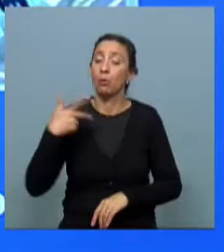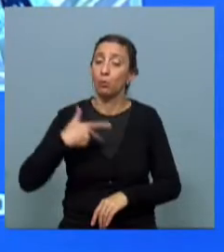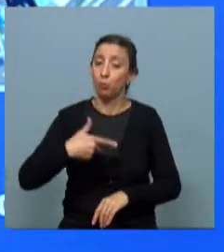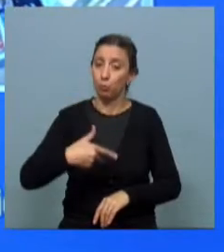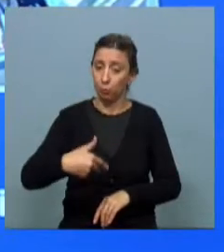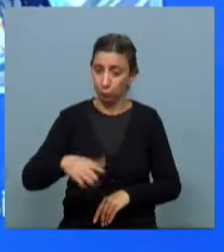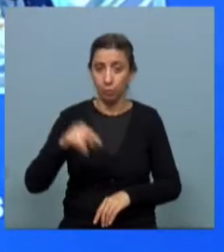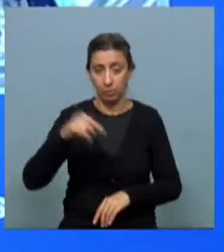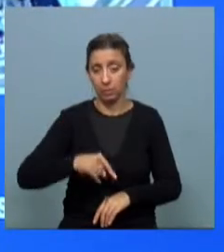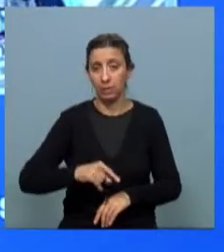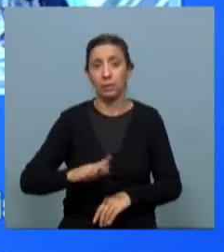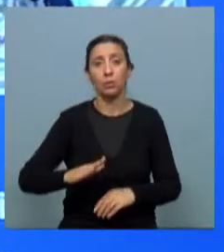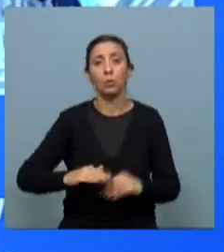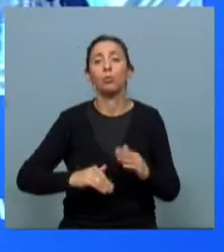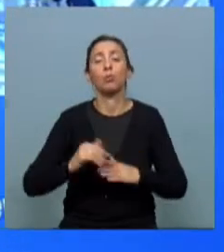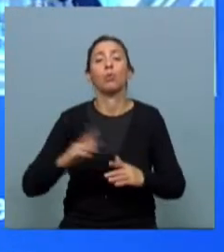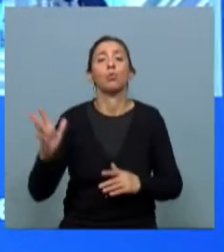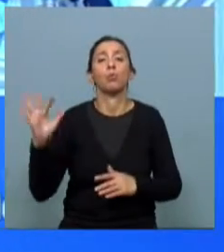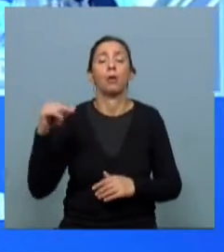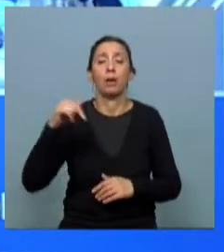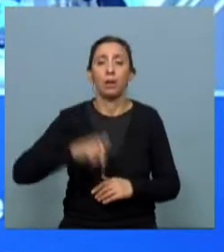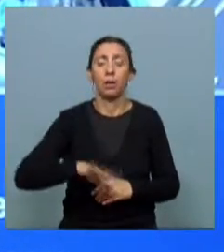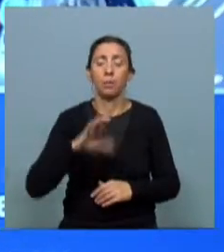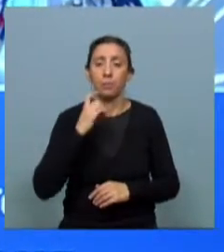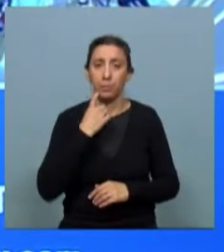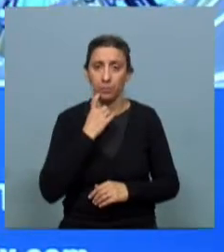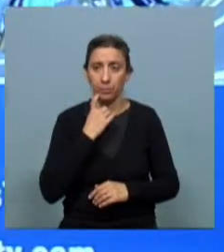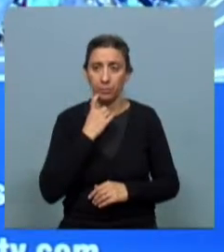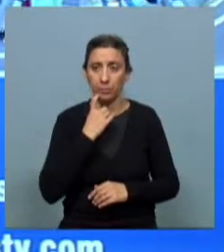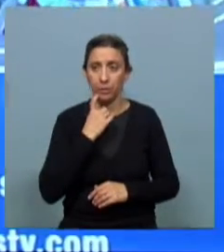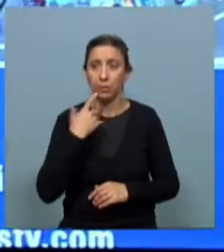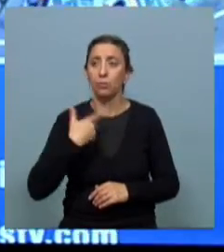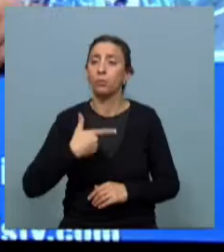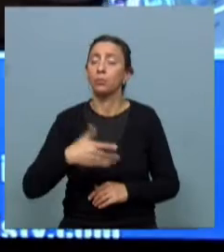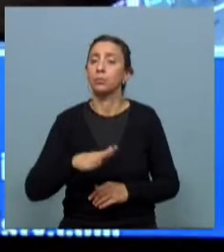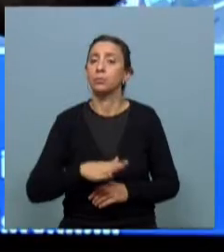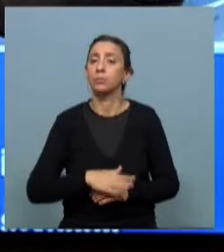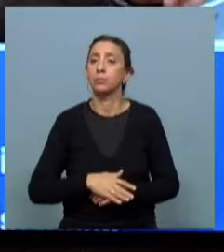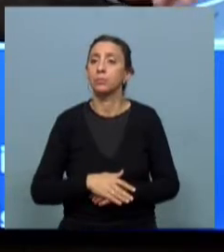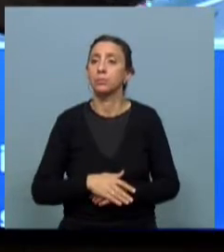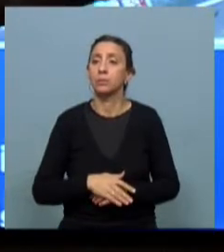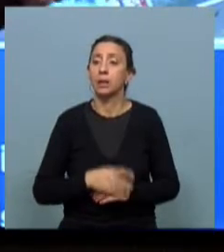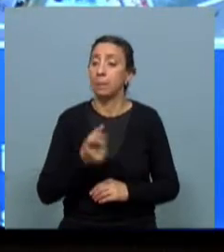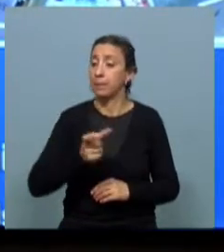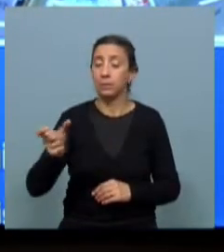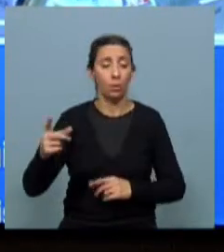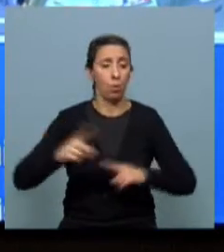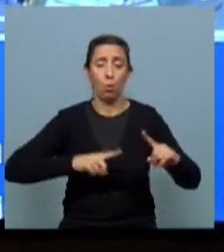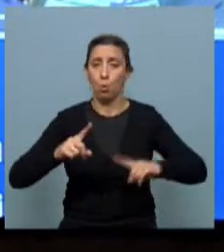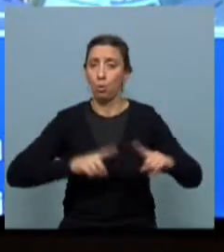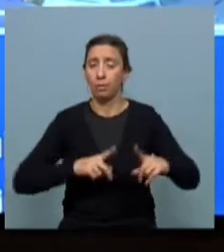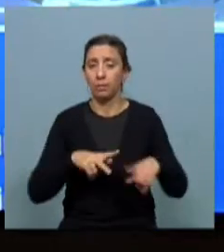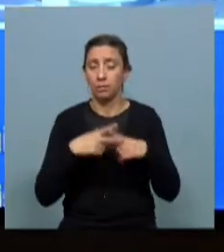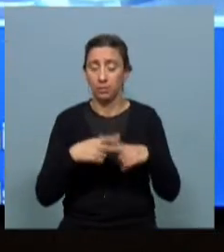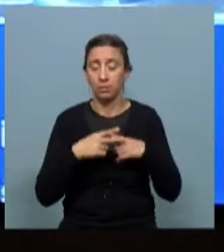Futuro que construimos día a día acá en la provincia de San Luis, futuro que construimos con ellos que son los coordinadores de los